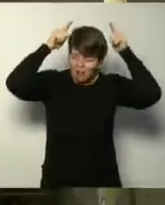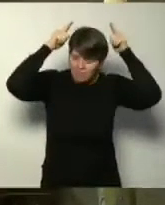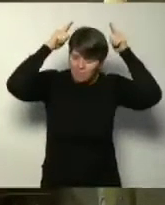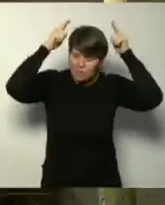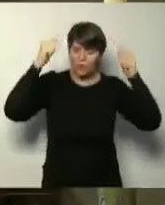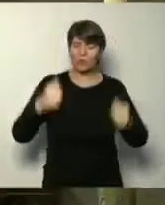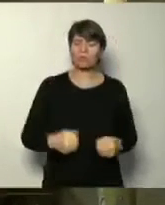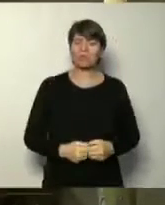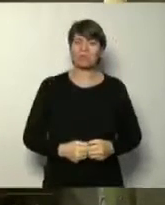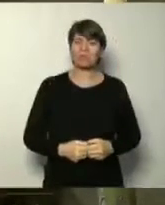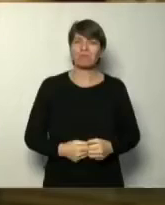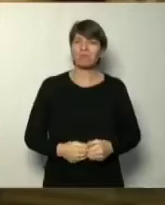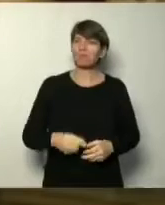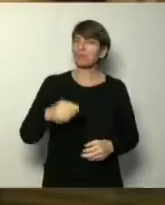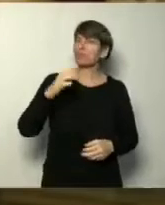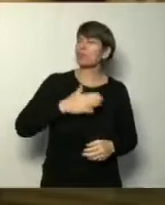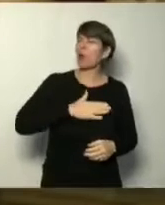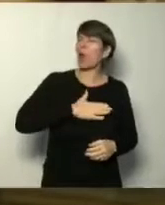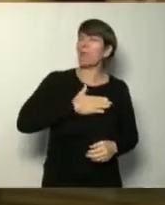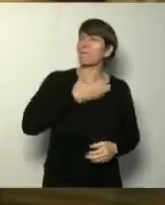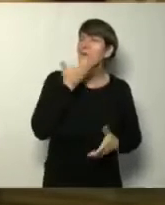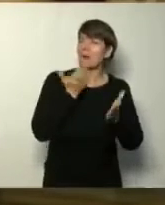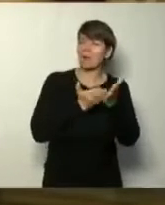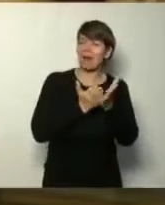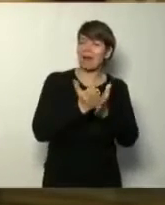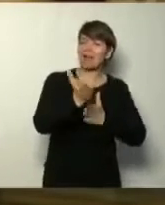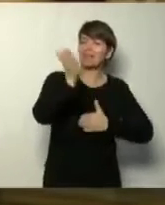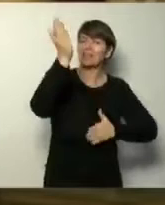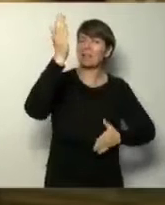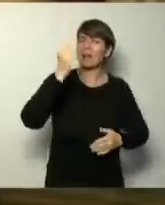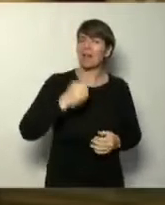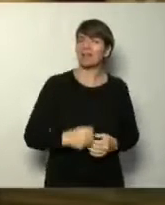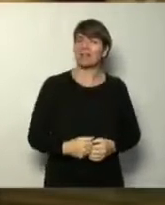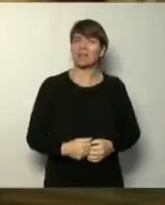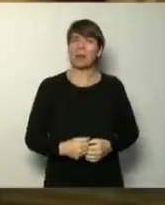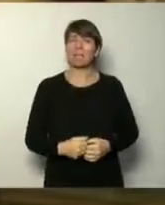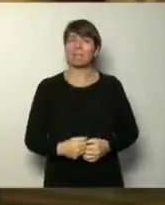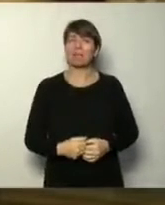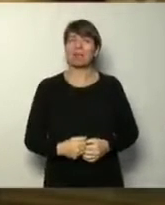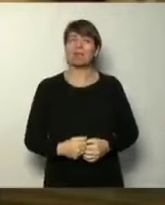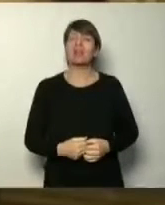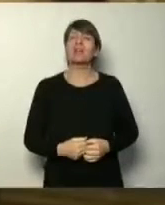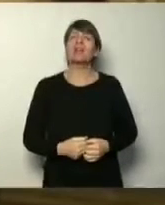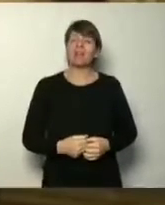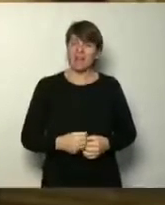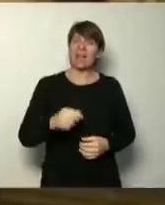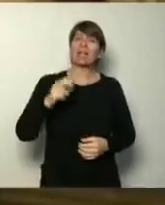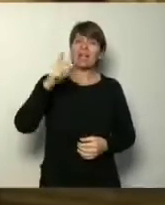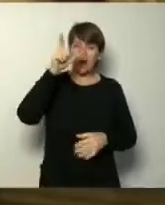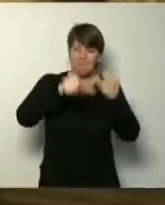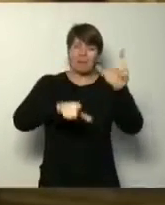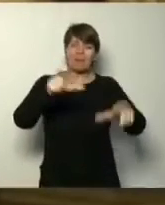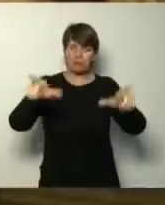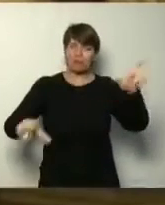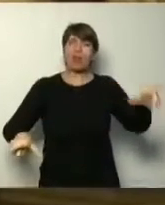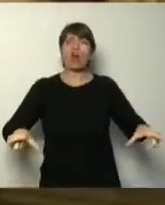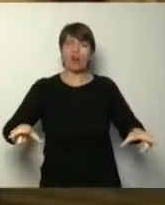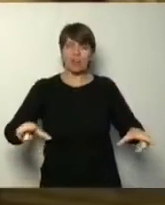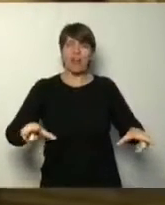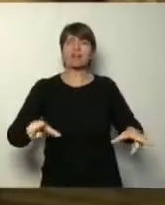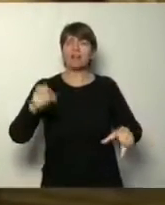santo. Su amor permanece para siempre en aquellos que